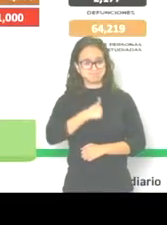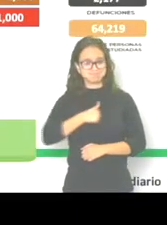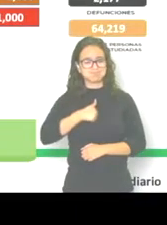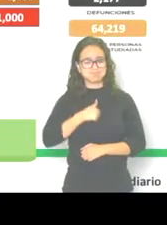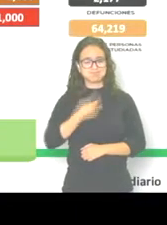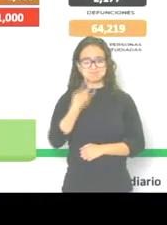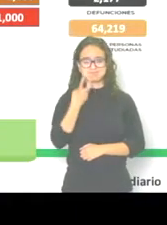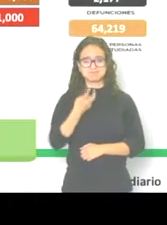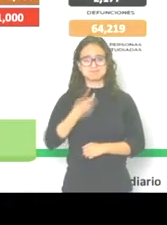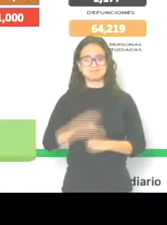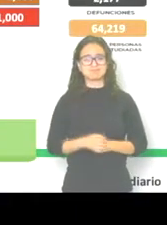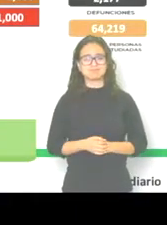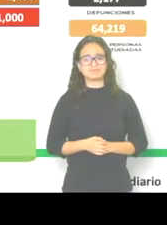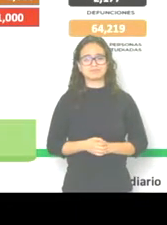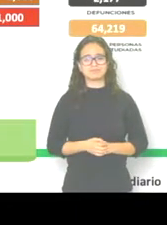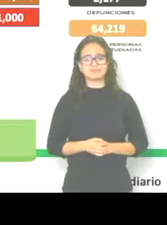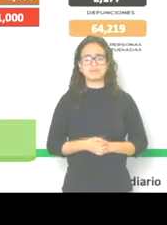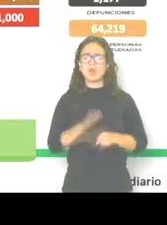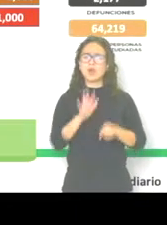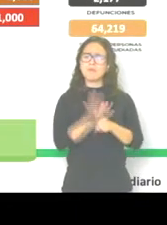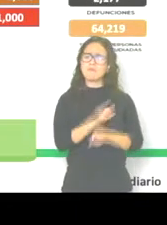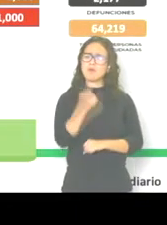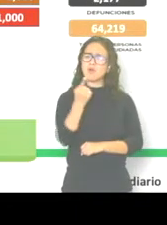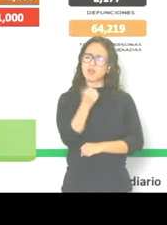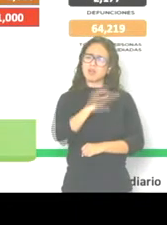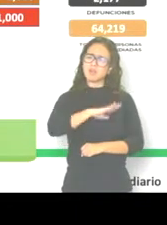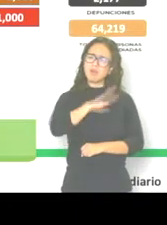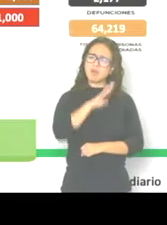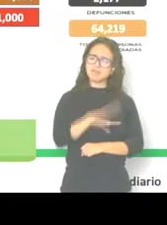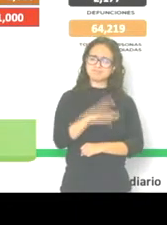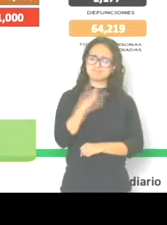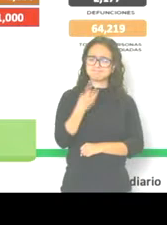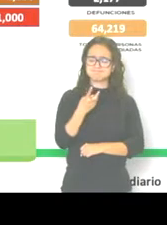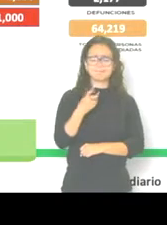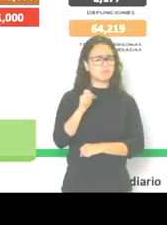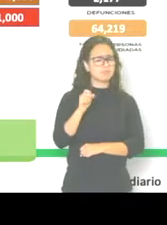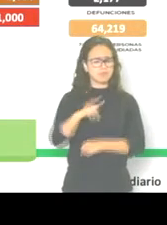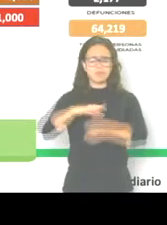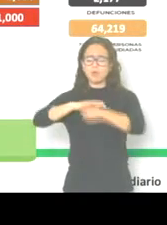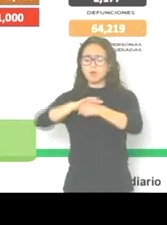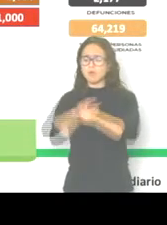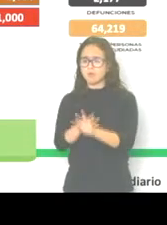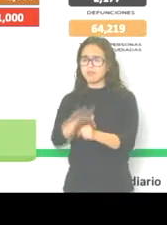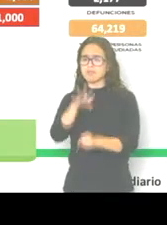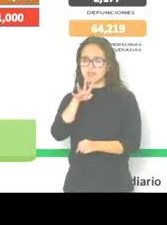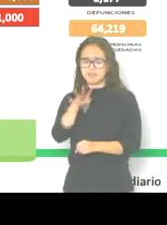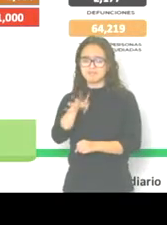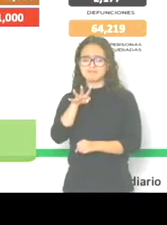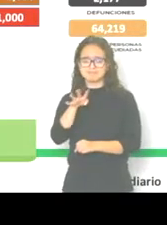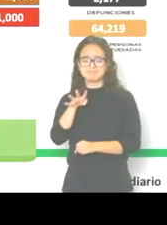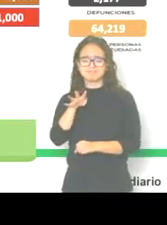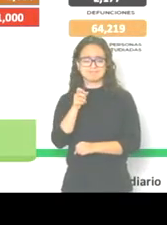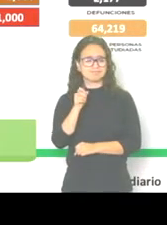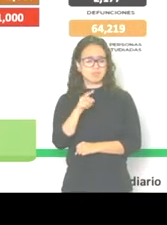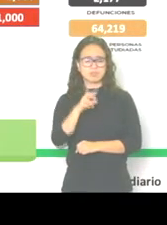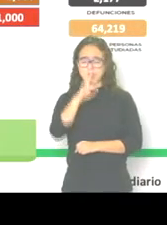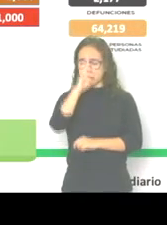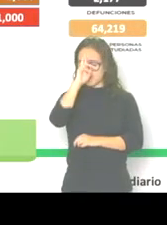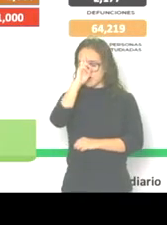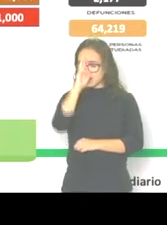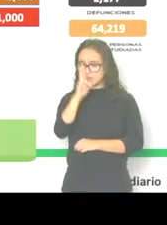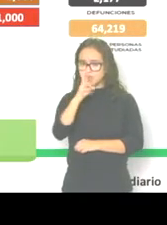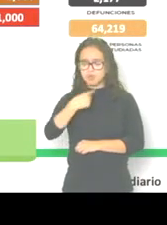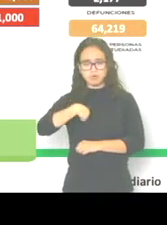defunciones, donde la principal causa de la defunción ha sido el COVID-19, y desde aquí, de manera muy